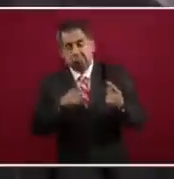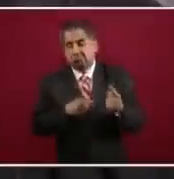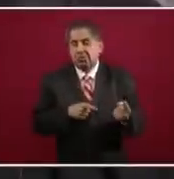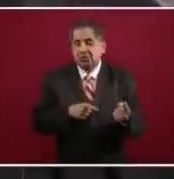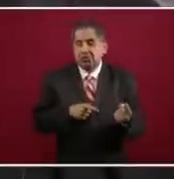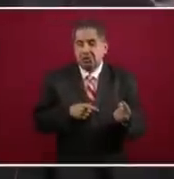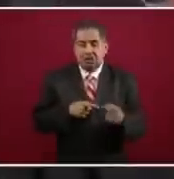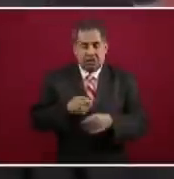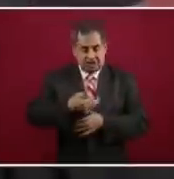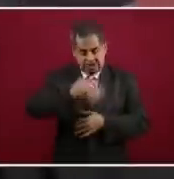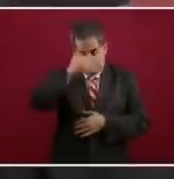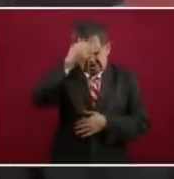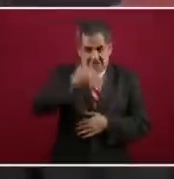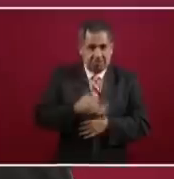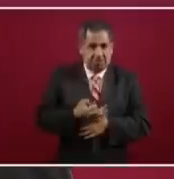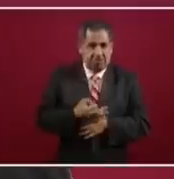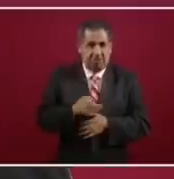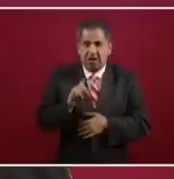dignidad